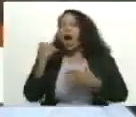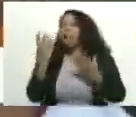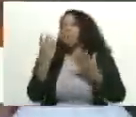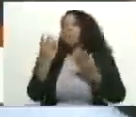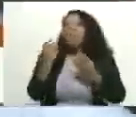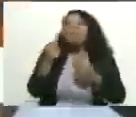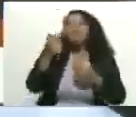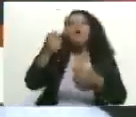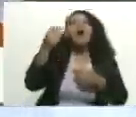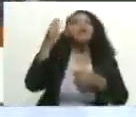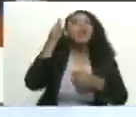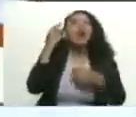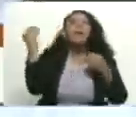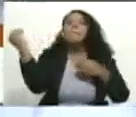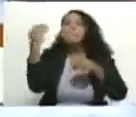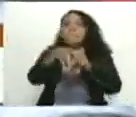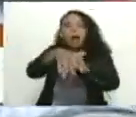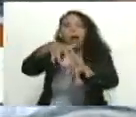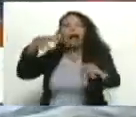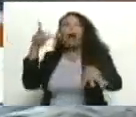bien.